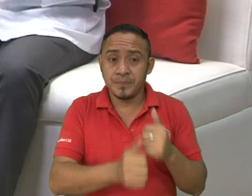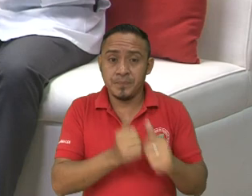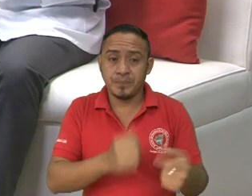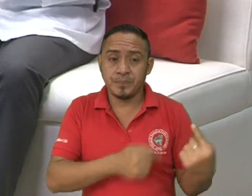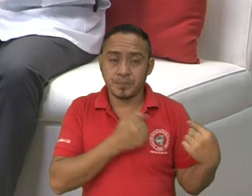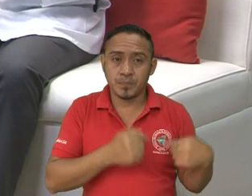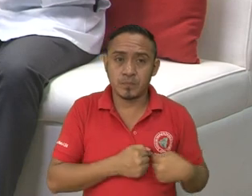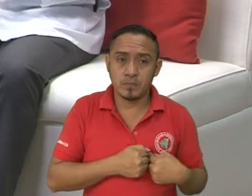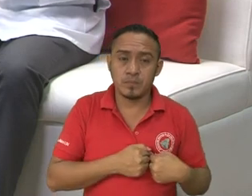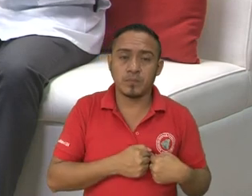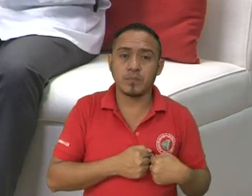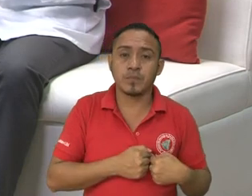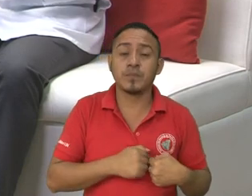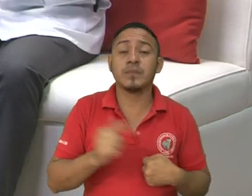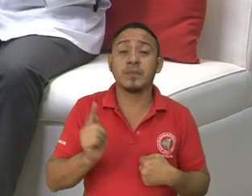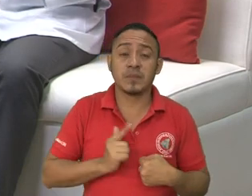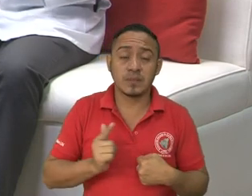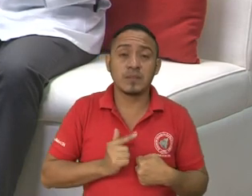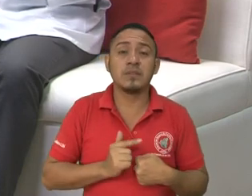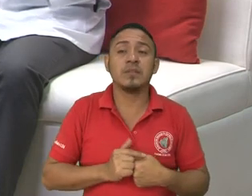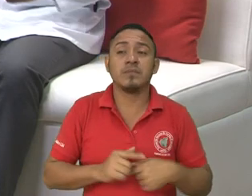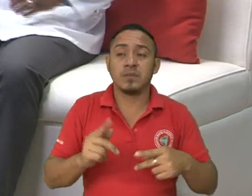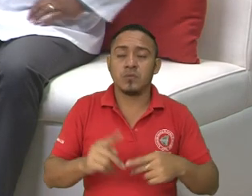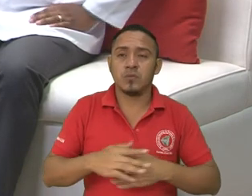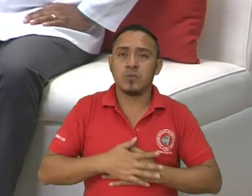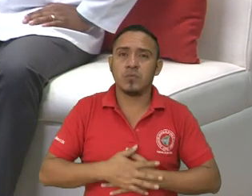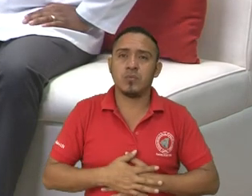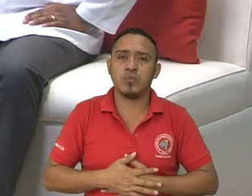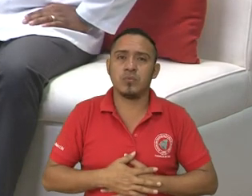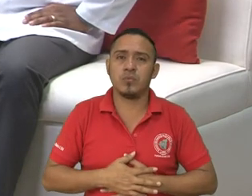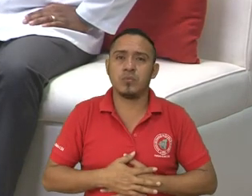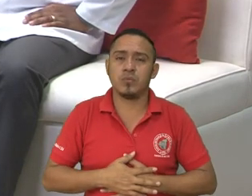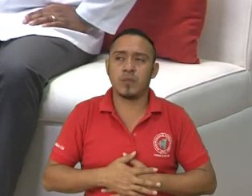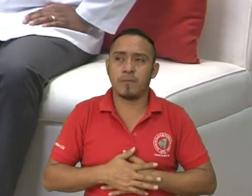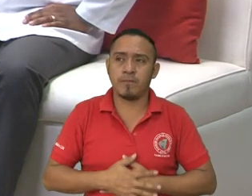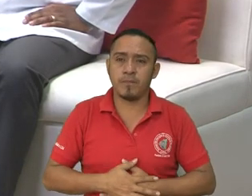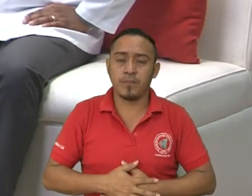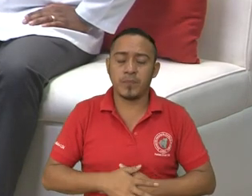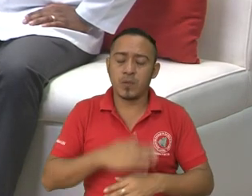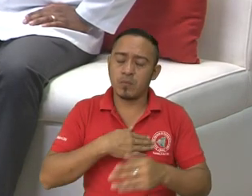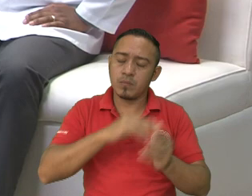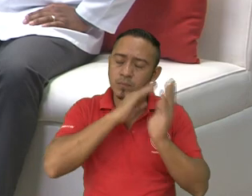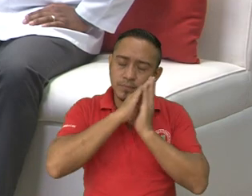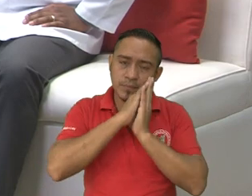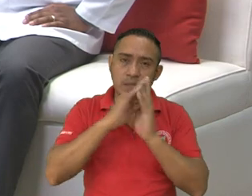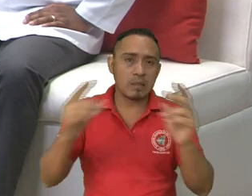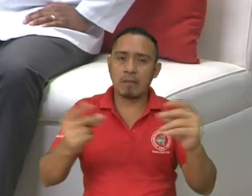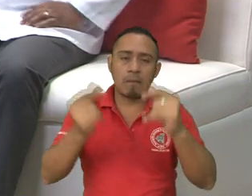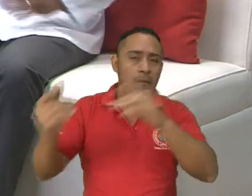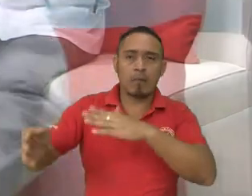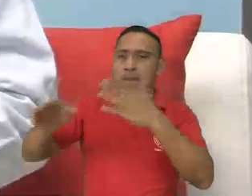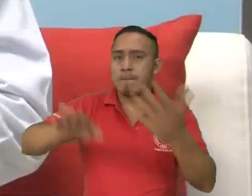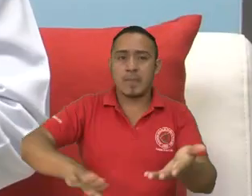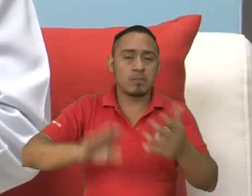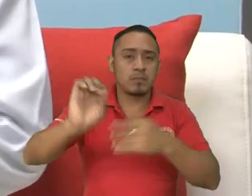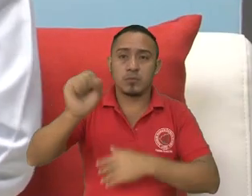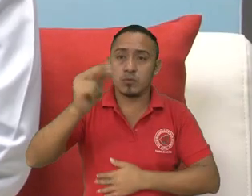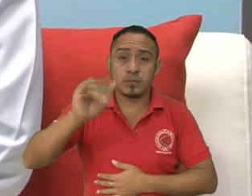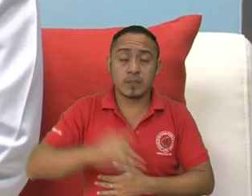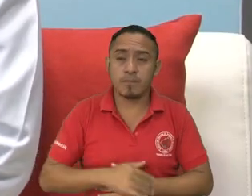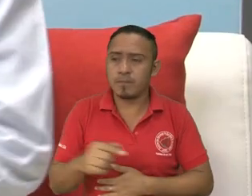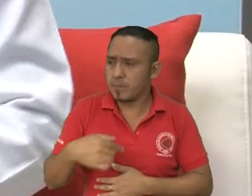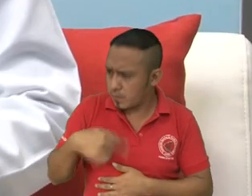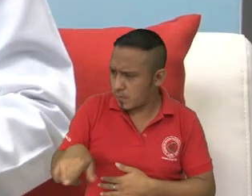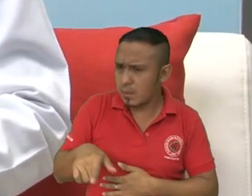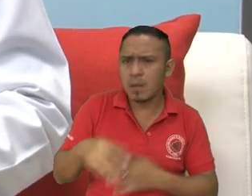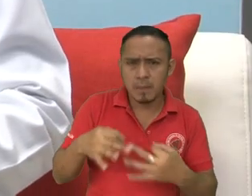su conducción eléctrica, que incluso en reposo la persona puede fallecer. Durmiendo. Exactamente. Que es lo más. A veces uno dice, se acostó a